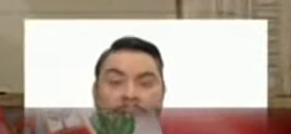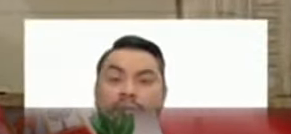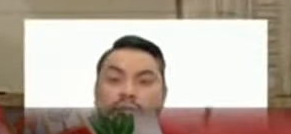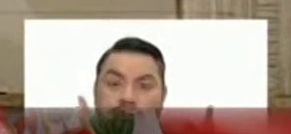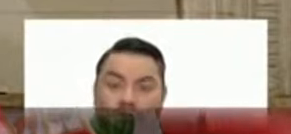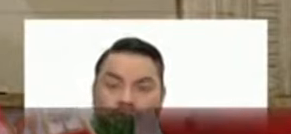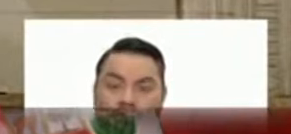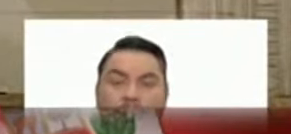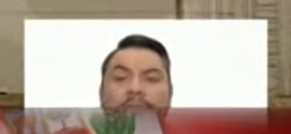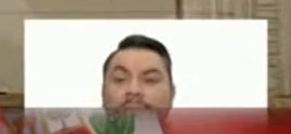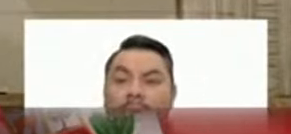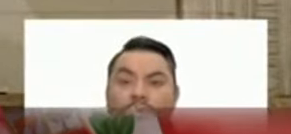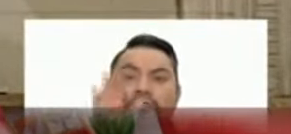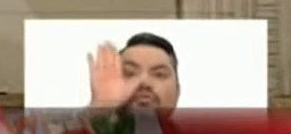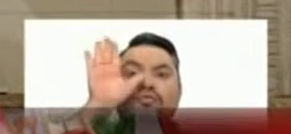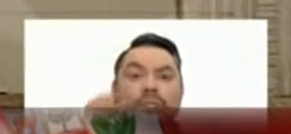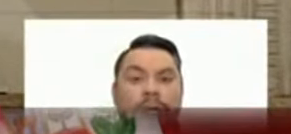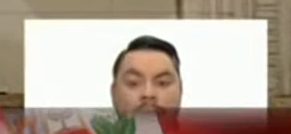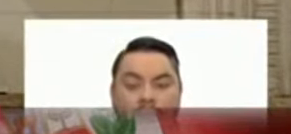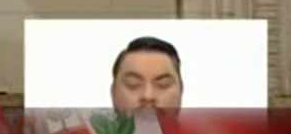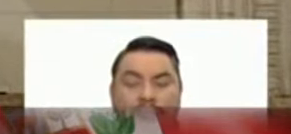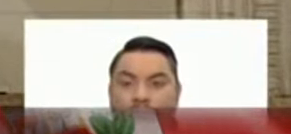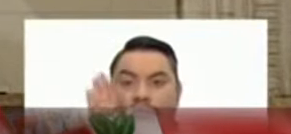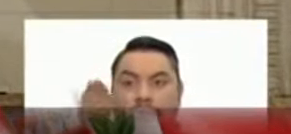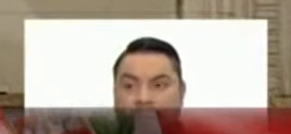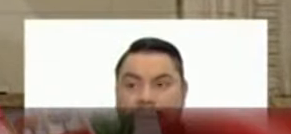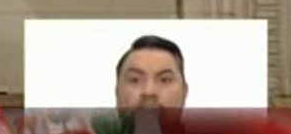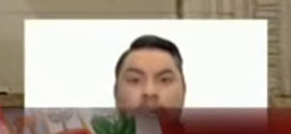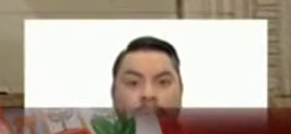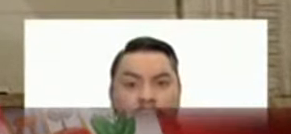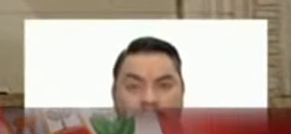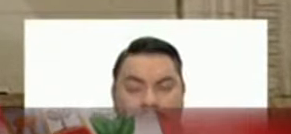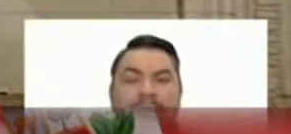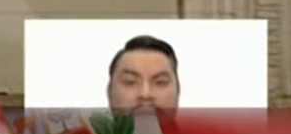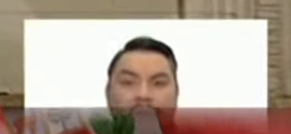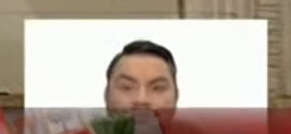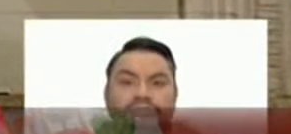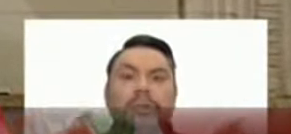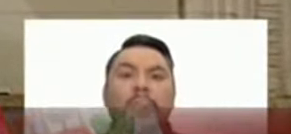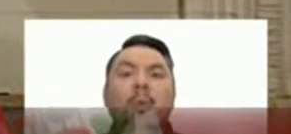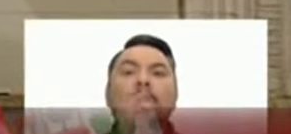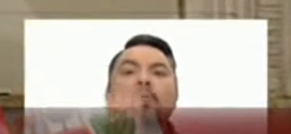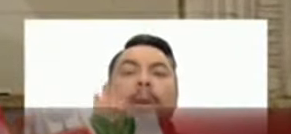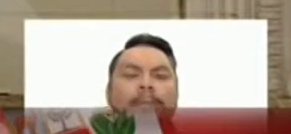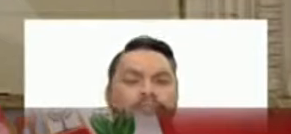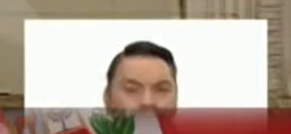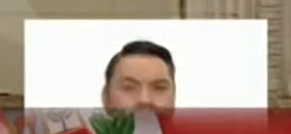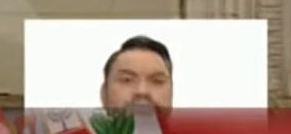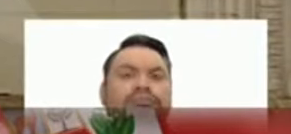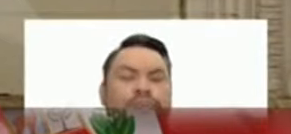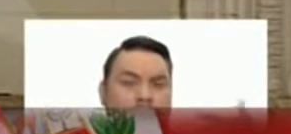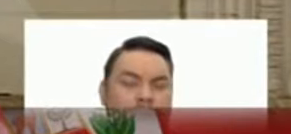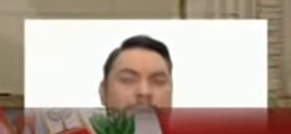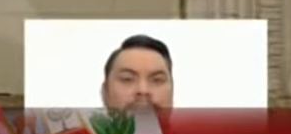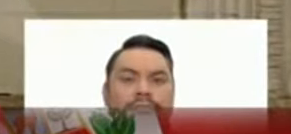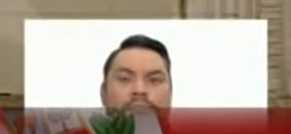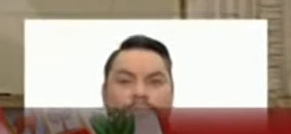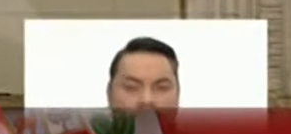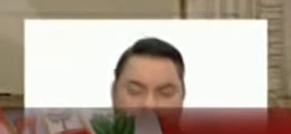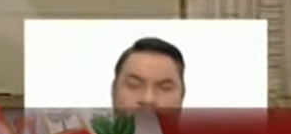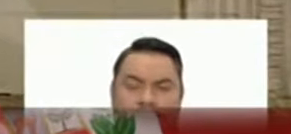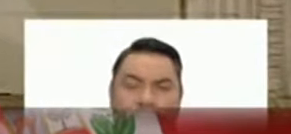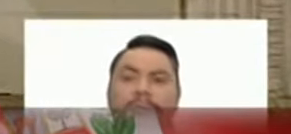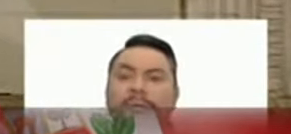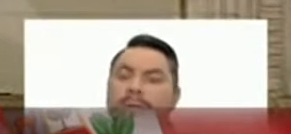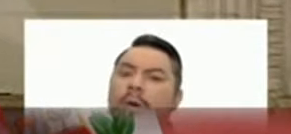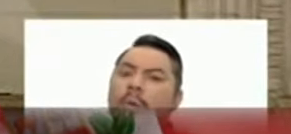La declaración jurada de la ministra nombrada es publicada en la página web de la Presidencia del Consejo de Ministros